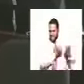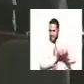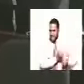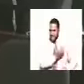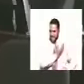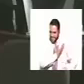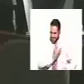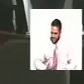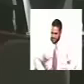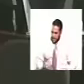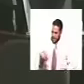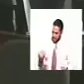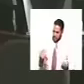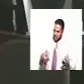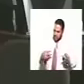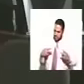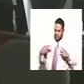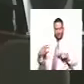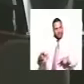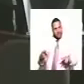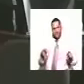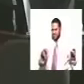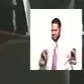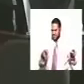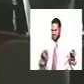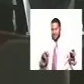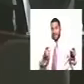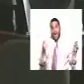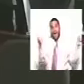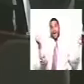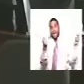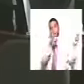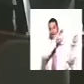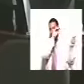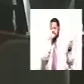presidente. Pero veo que esa valla le ha servido para muchas